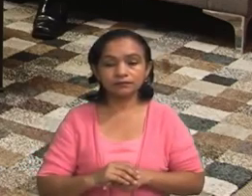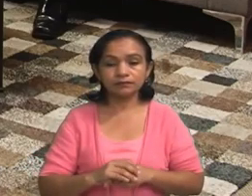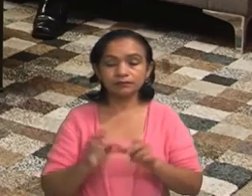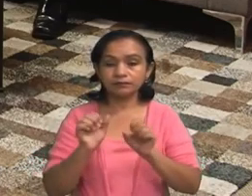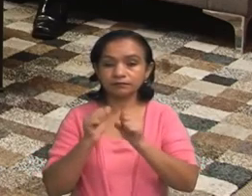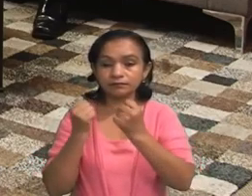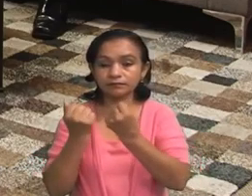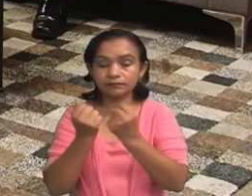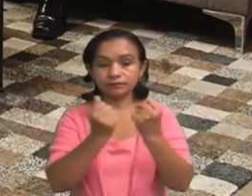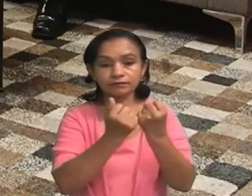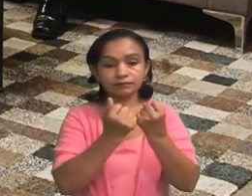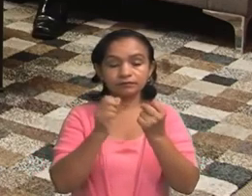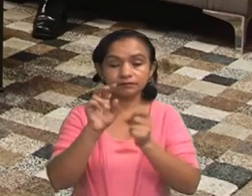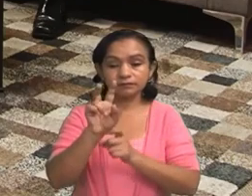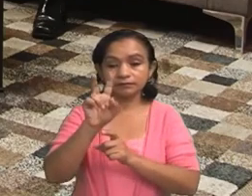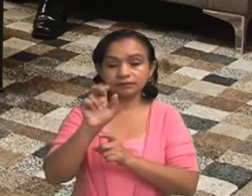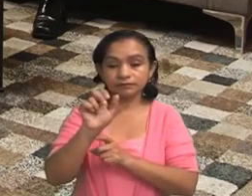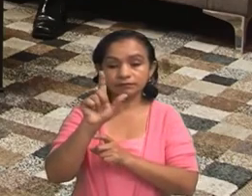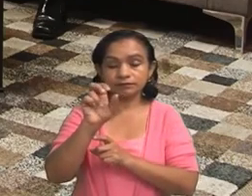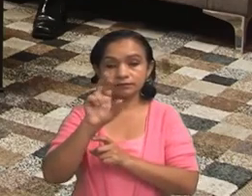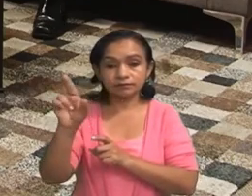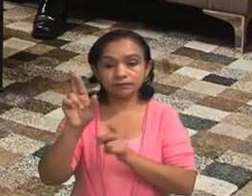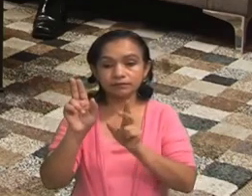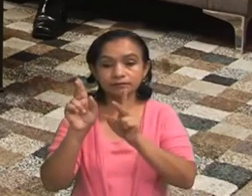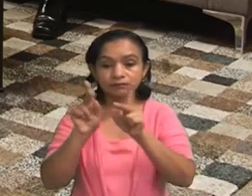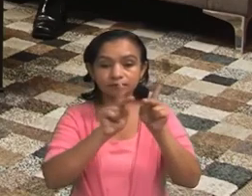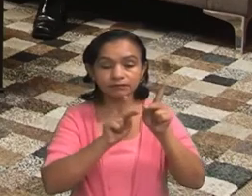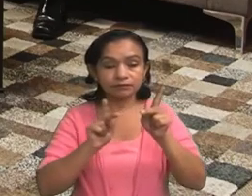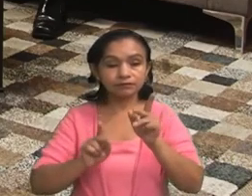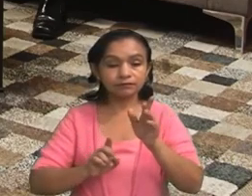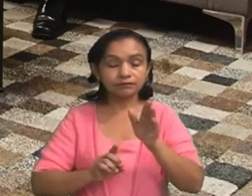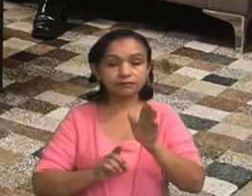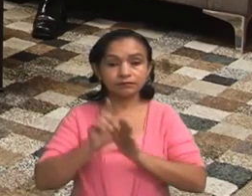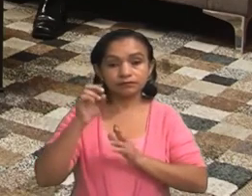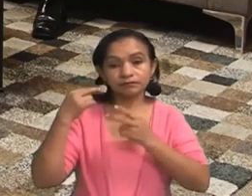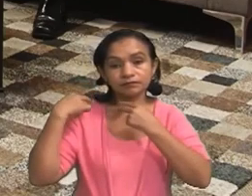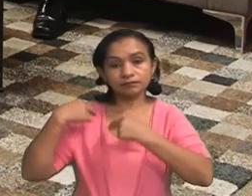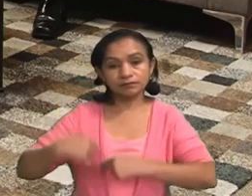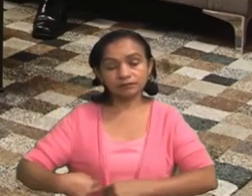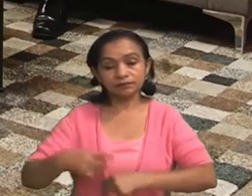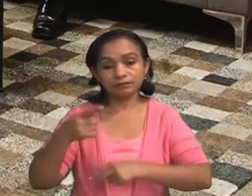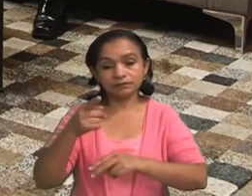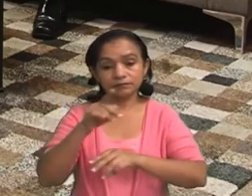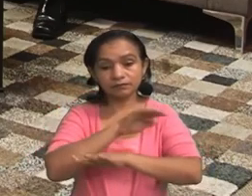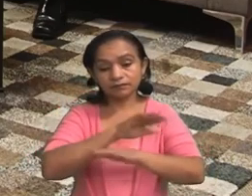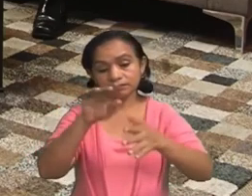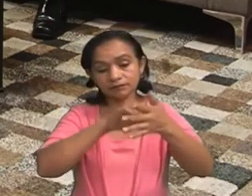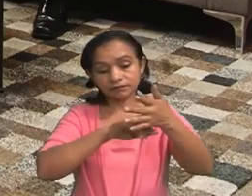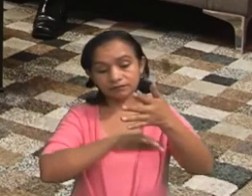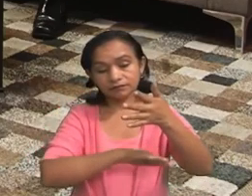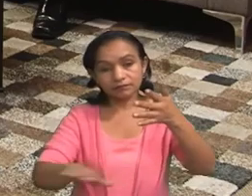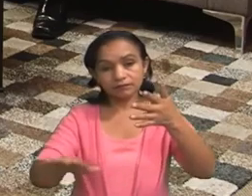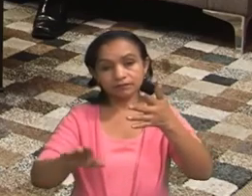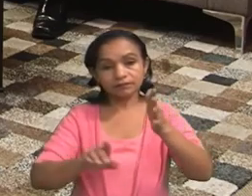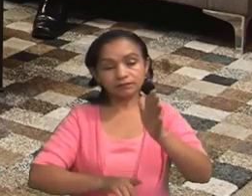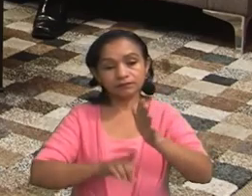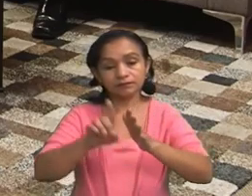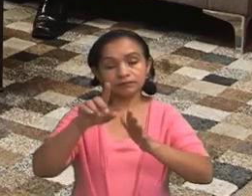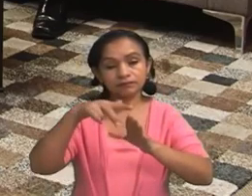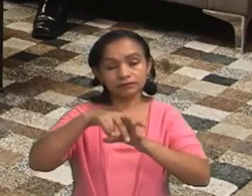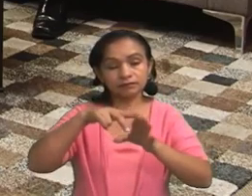asociatividad y cadenas de valor, población y desarrollo humano, y finalmente pues la formación en el desarrollo rural